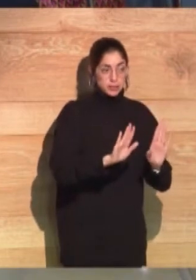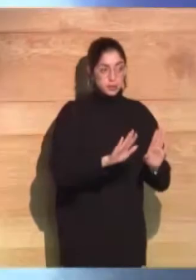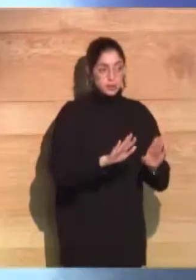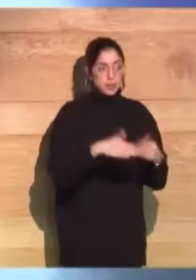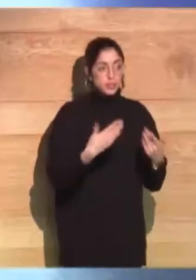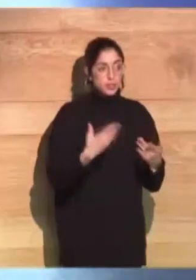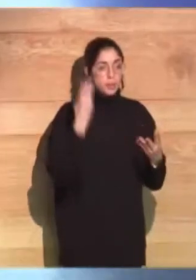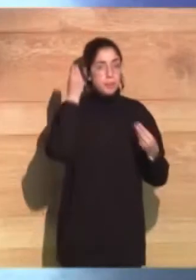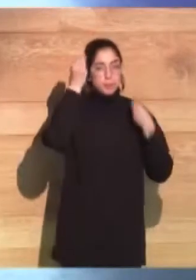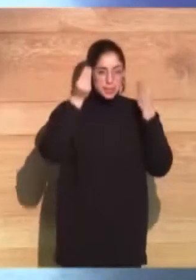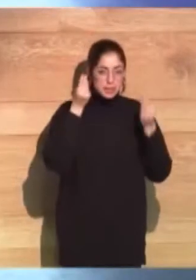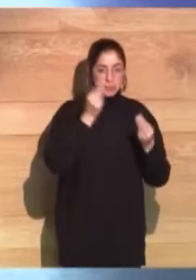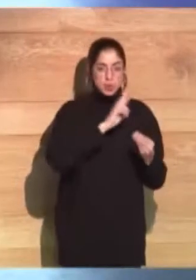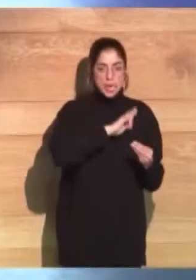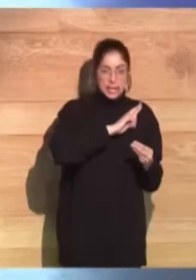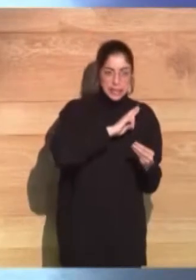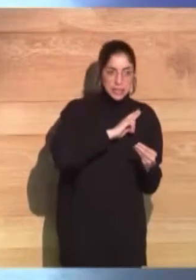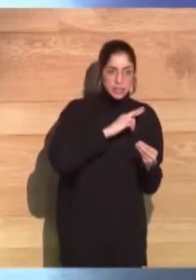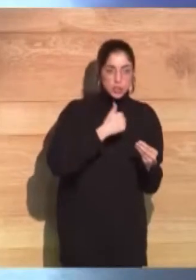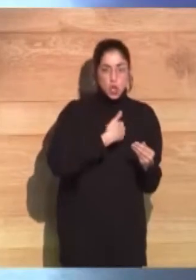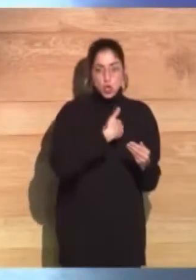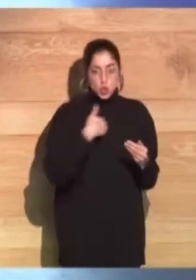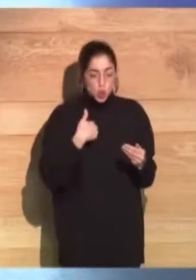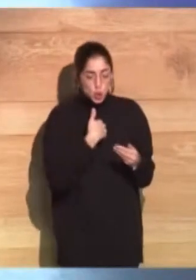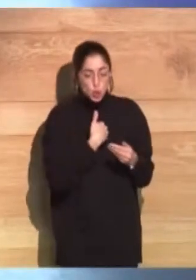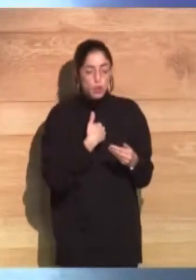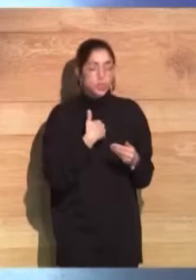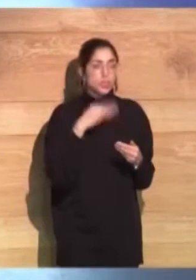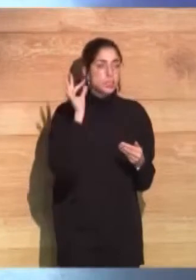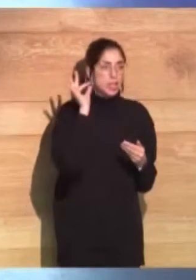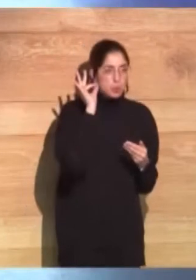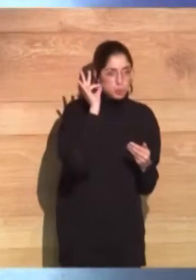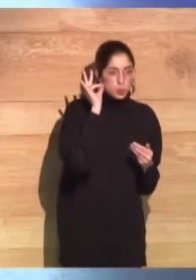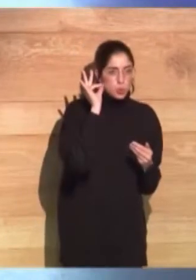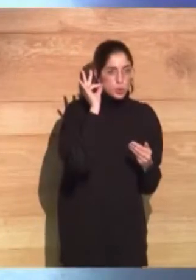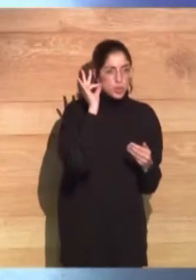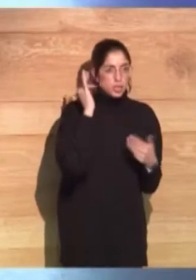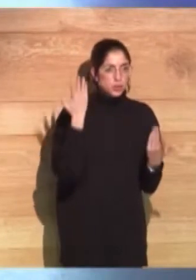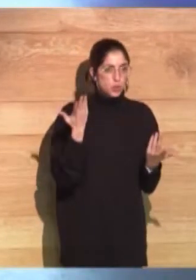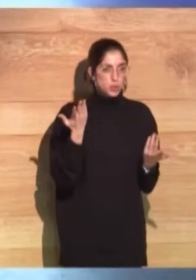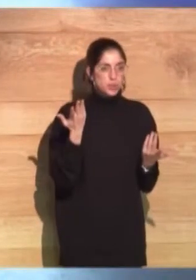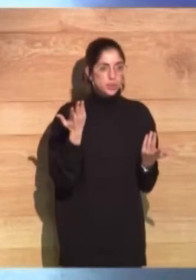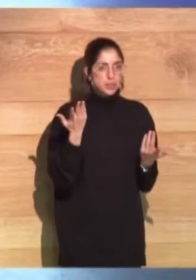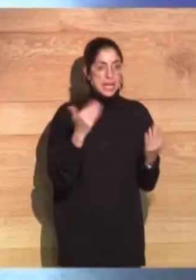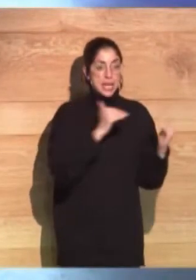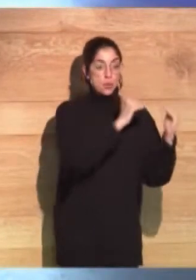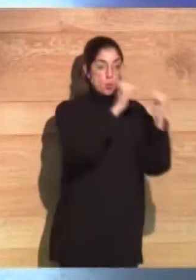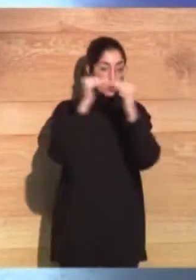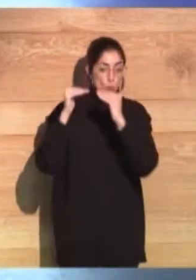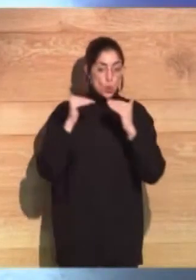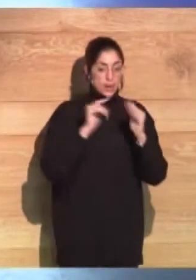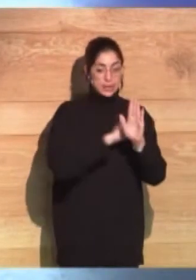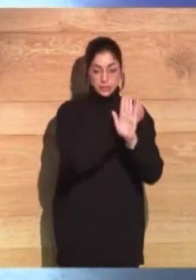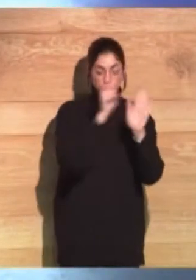distintas creencias religiosas sobre el papel de la mujer y que no aceptan la igualdad plena